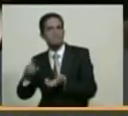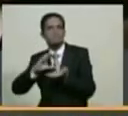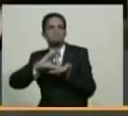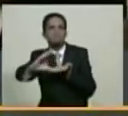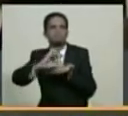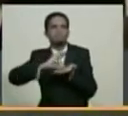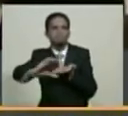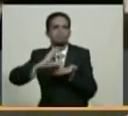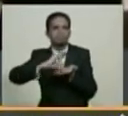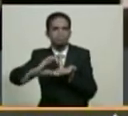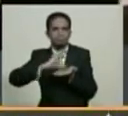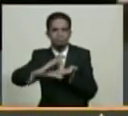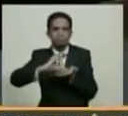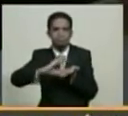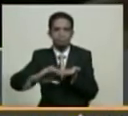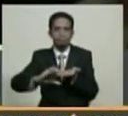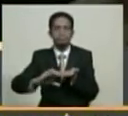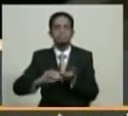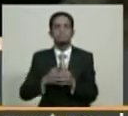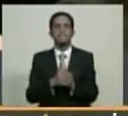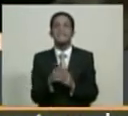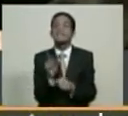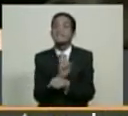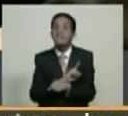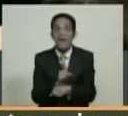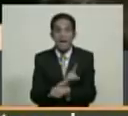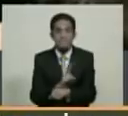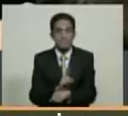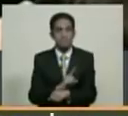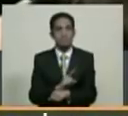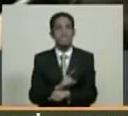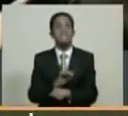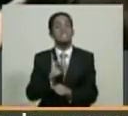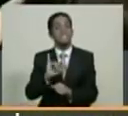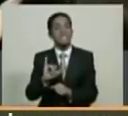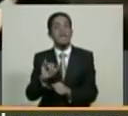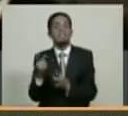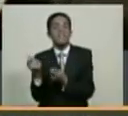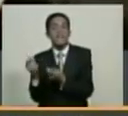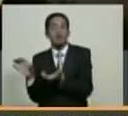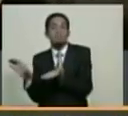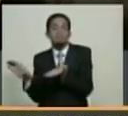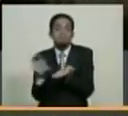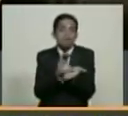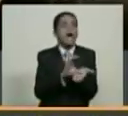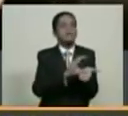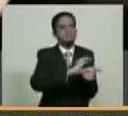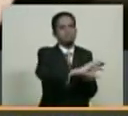garantiza el Estado, ingrese al Tesoro Nacional de manera rápida y efectiva y pueda ser usada con la misma